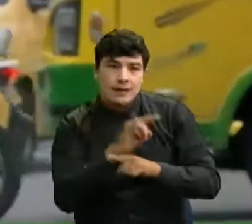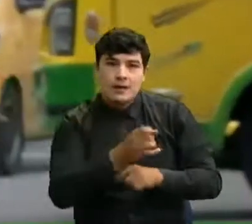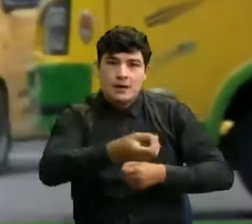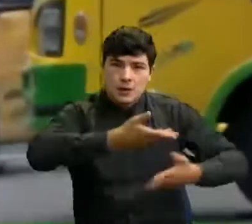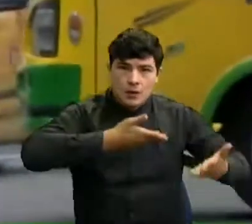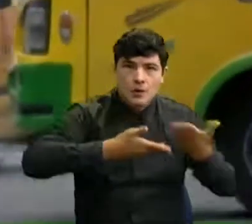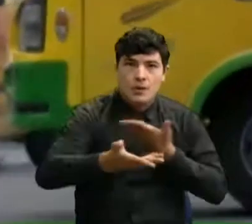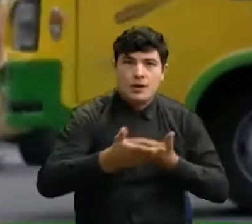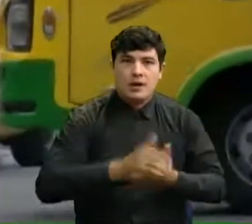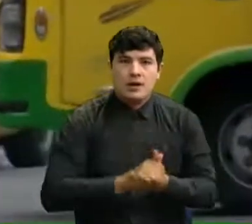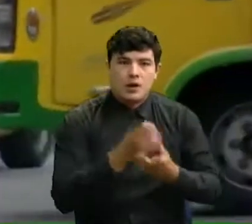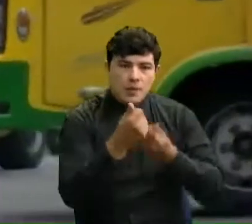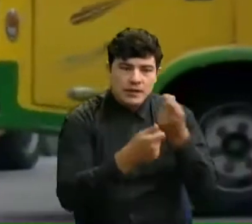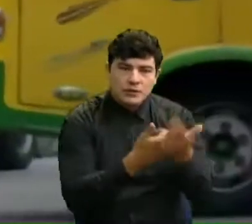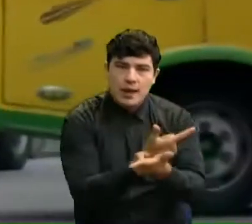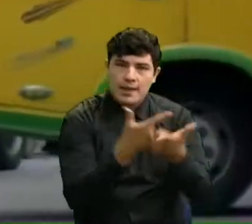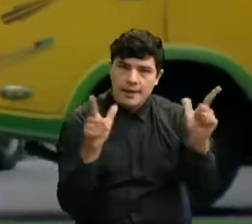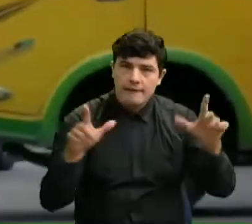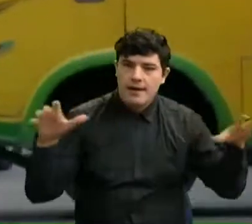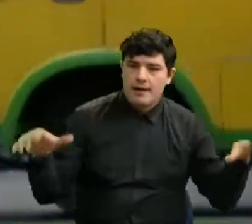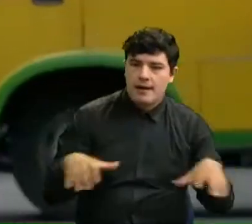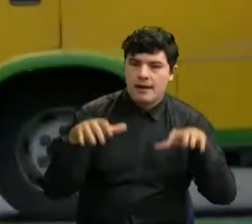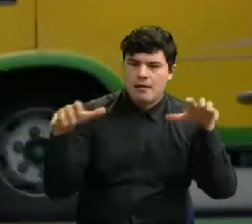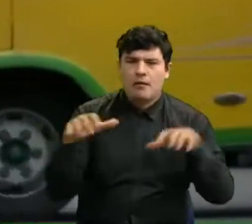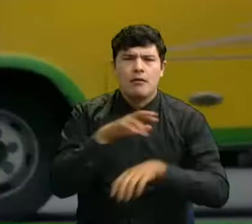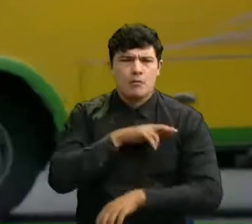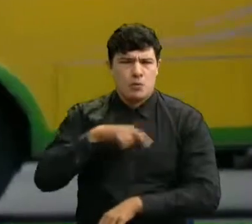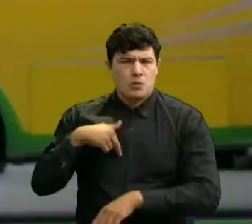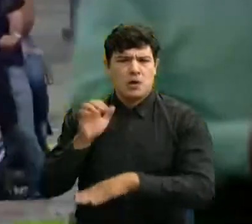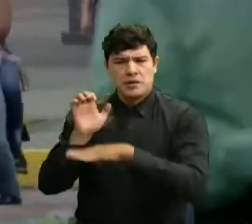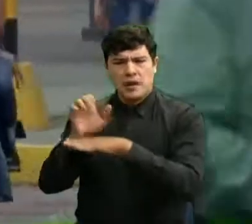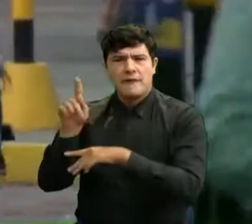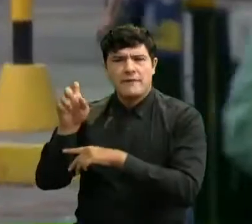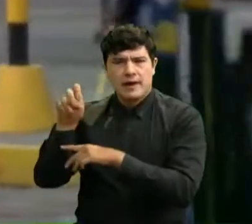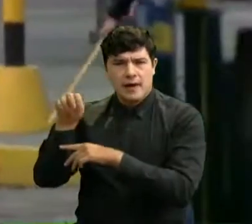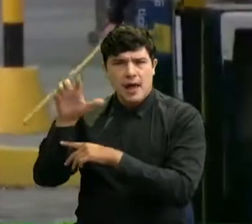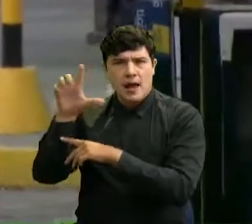activo. Apoyamos la decisión de quitar el pico y